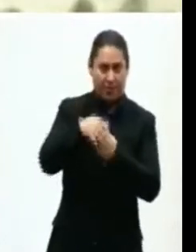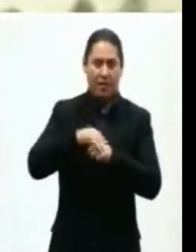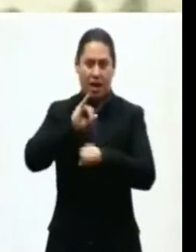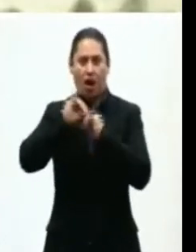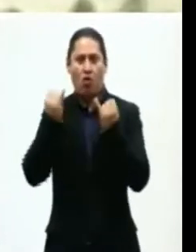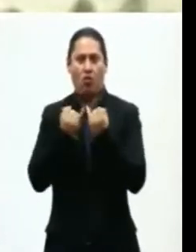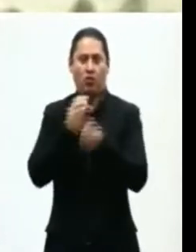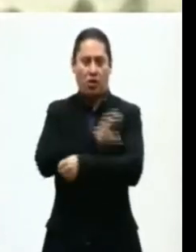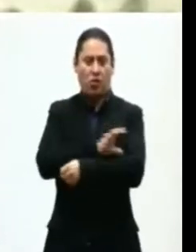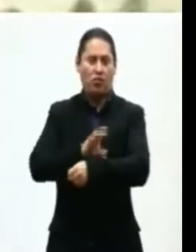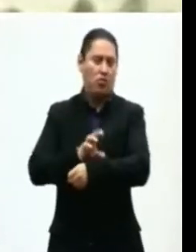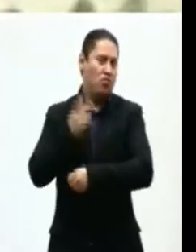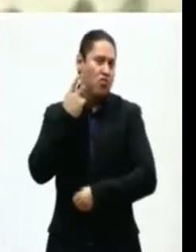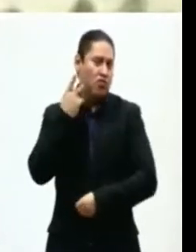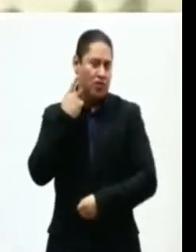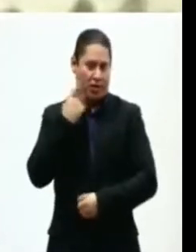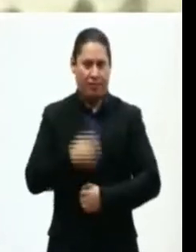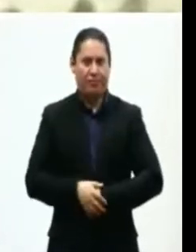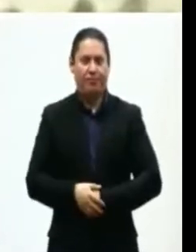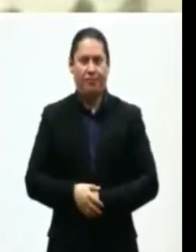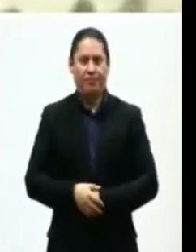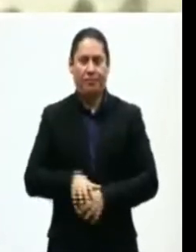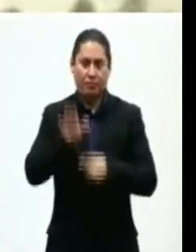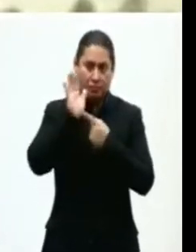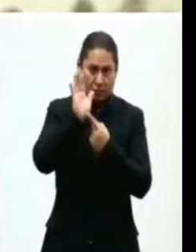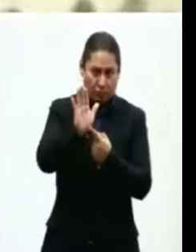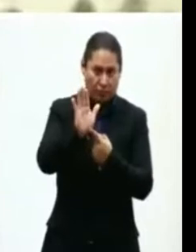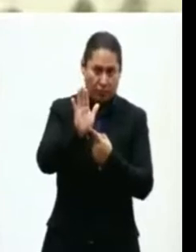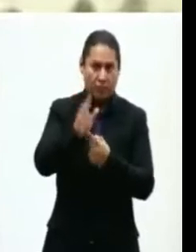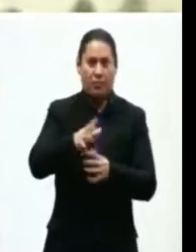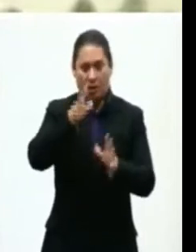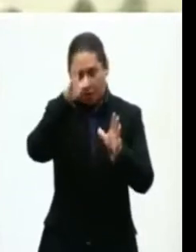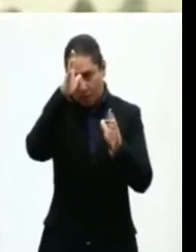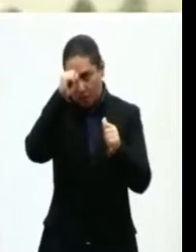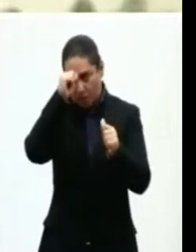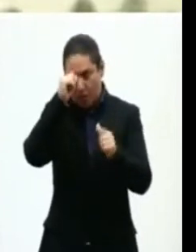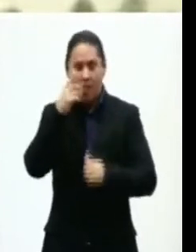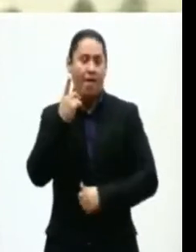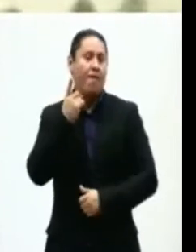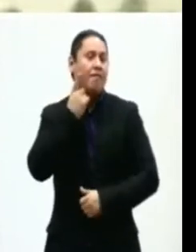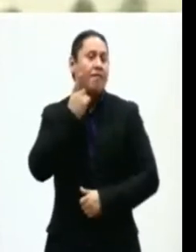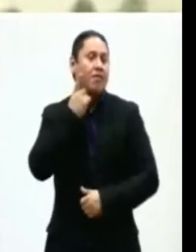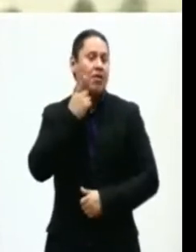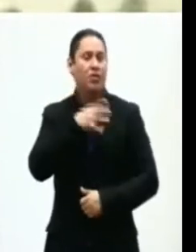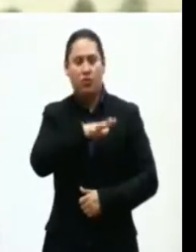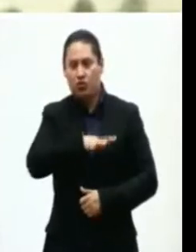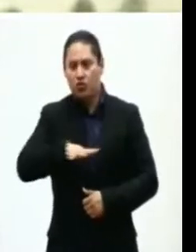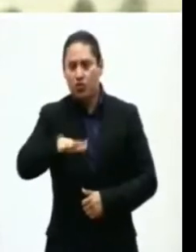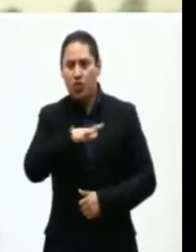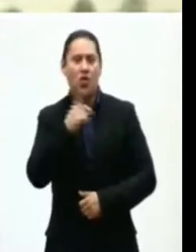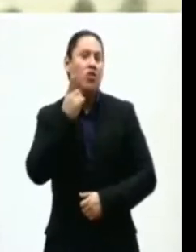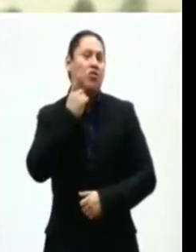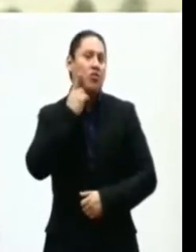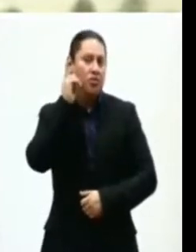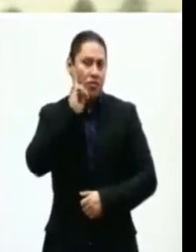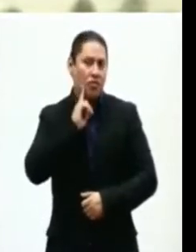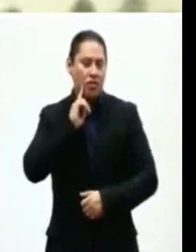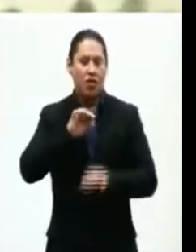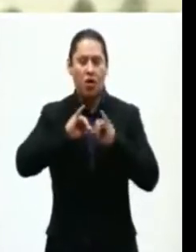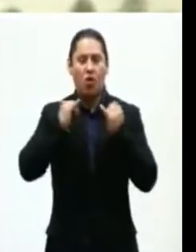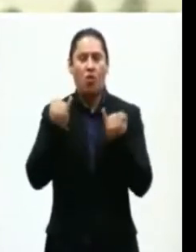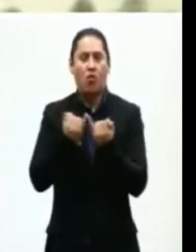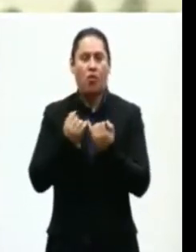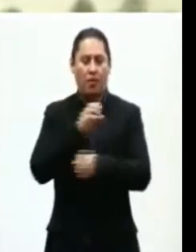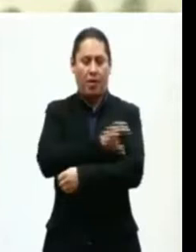del Estado. Dicha propuesta fue acordada por los diputados y las diputadas integrantes de la Junta de